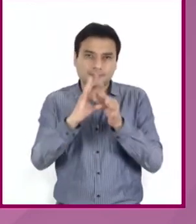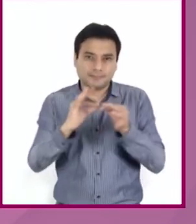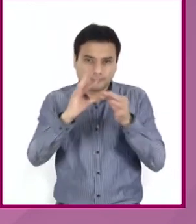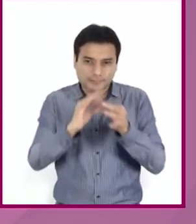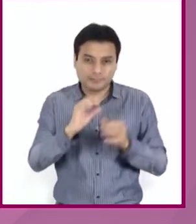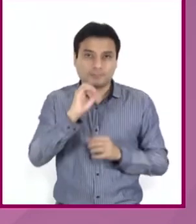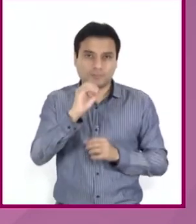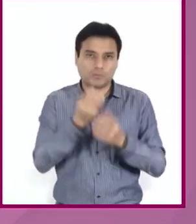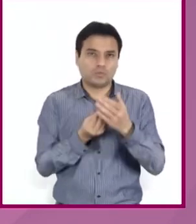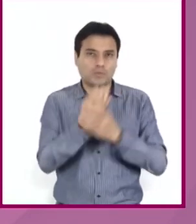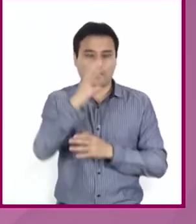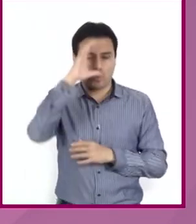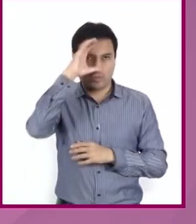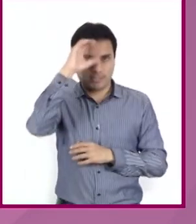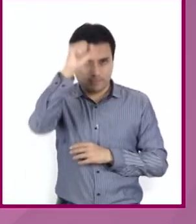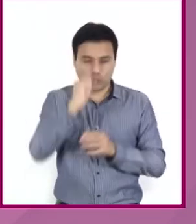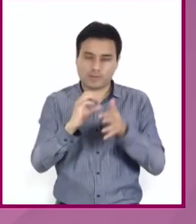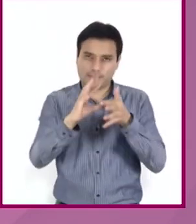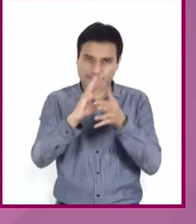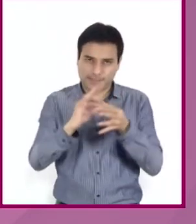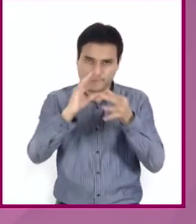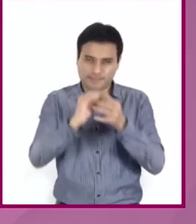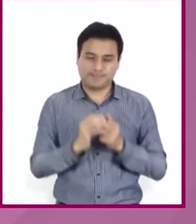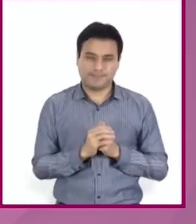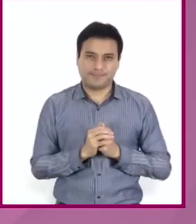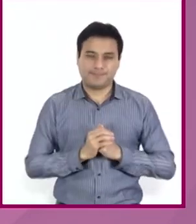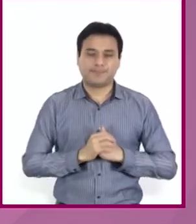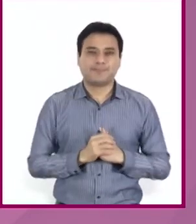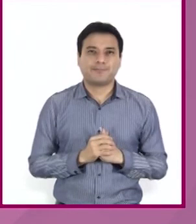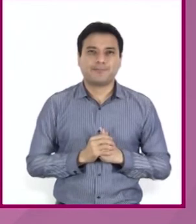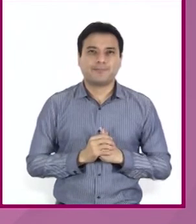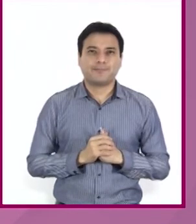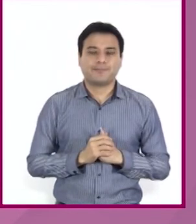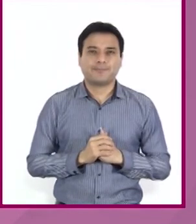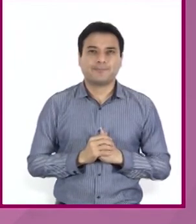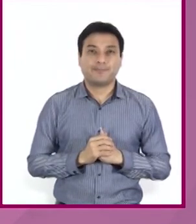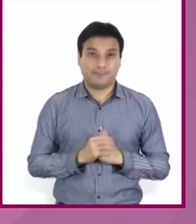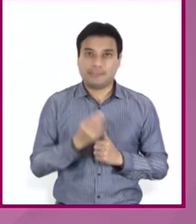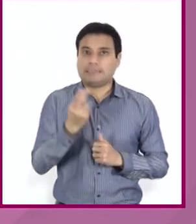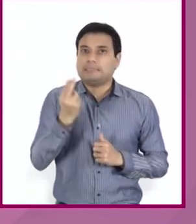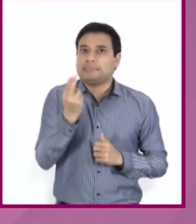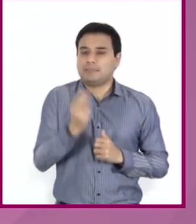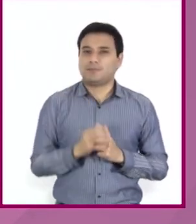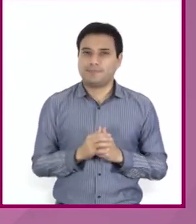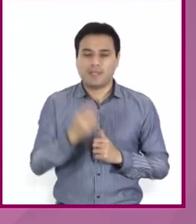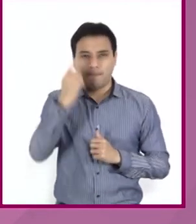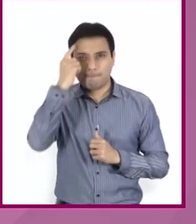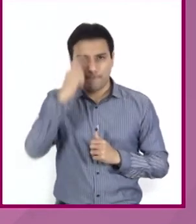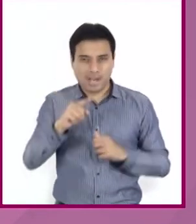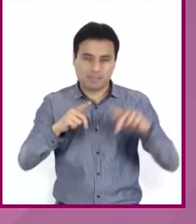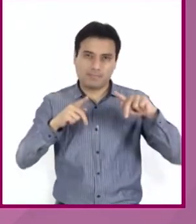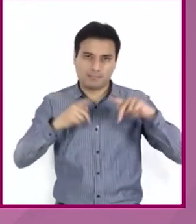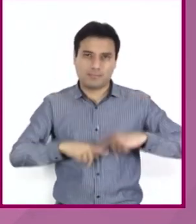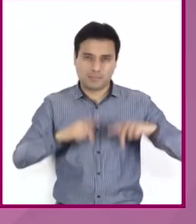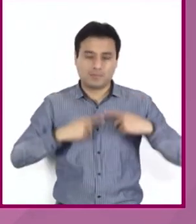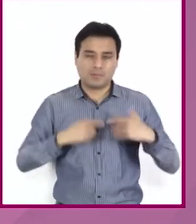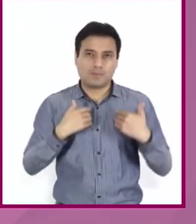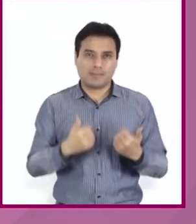proponen nuevos conceptos sobre un tema o asunto. Son necesarias para la comprensión del